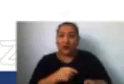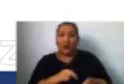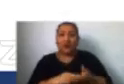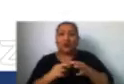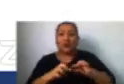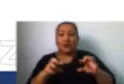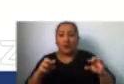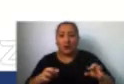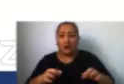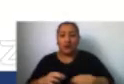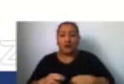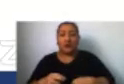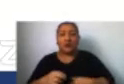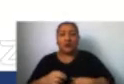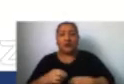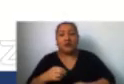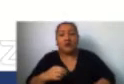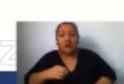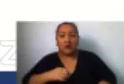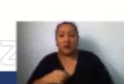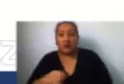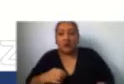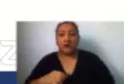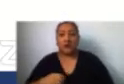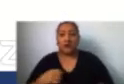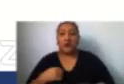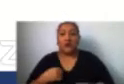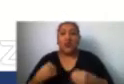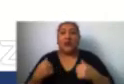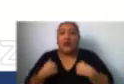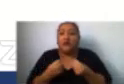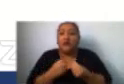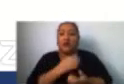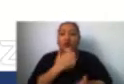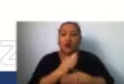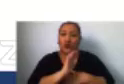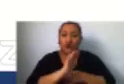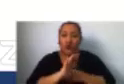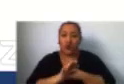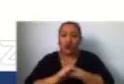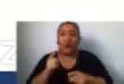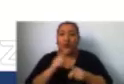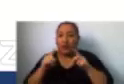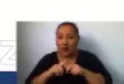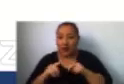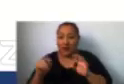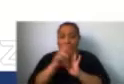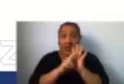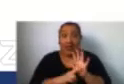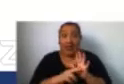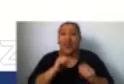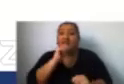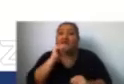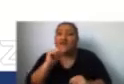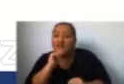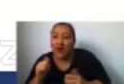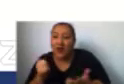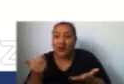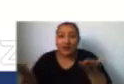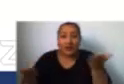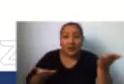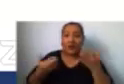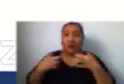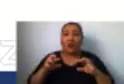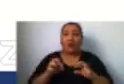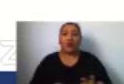indígena afronta un conjunto de dificultades propias de su complejidad territorial y la falta de servicios públicos